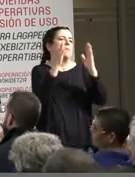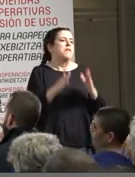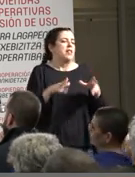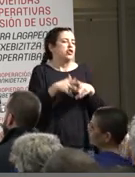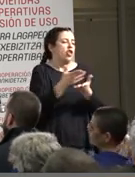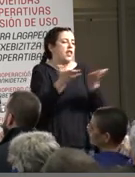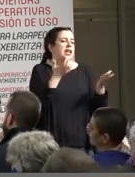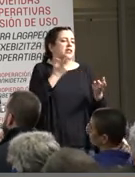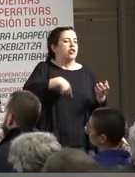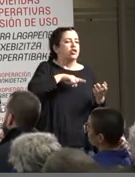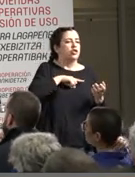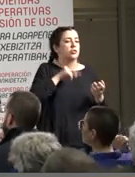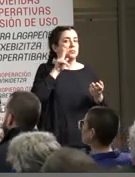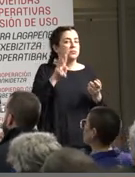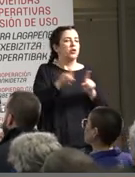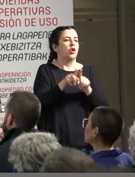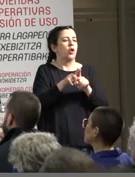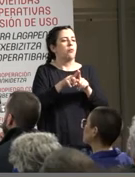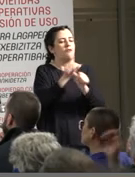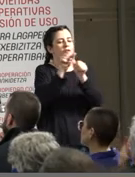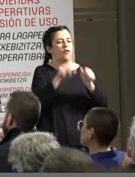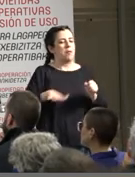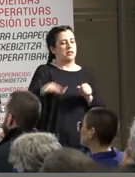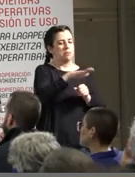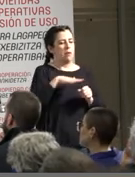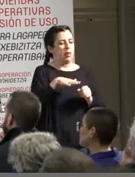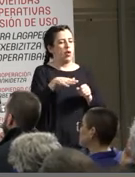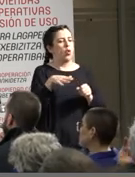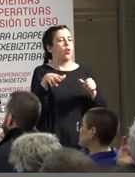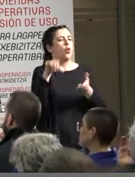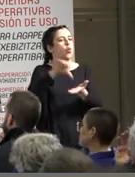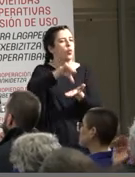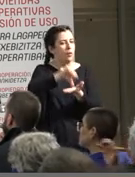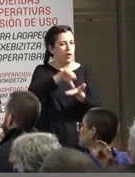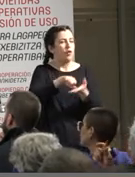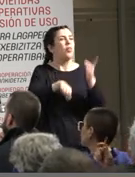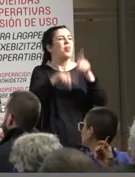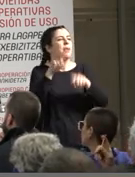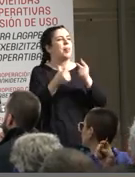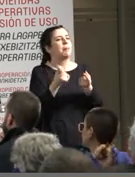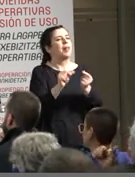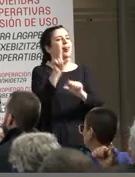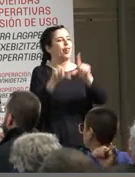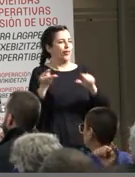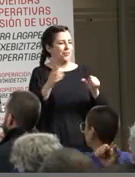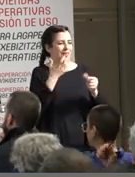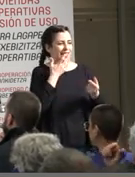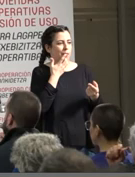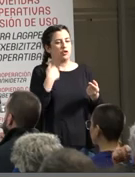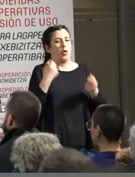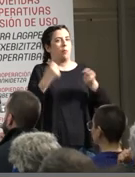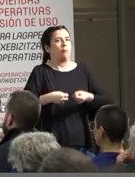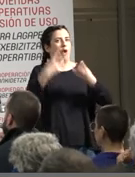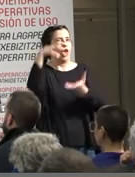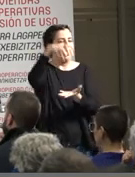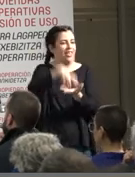configuradas la trama urbana, los entornos que habitamos, están organizados en función de la renta. Es decir, vives en un bloque o vives con unas personas